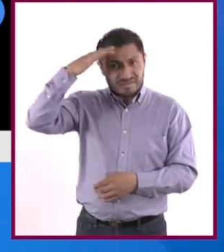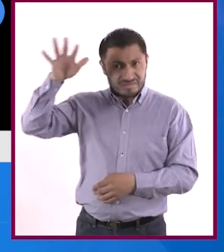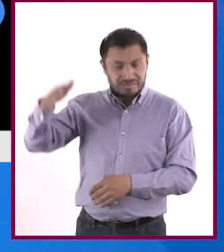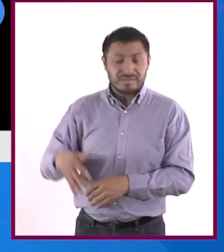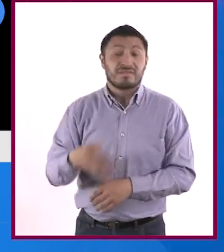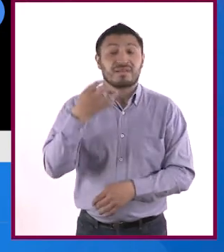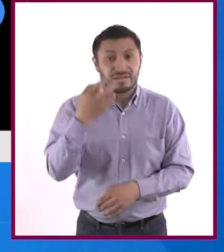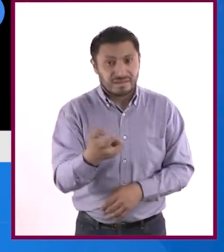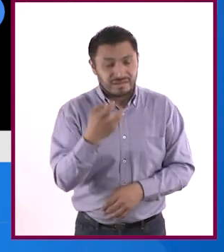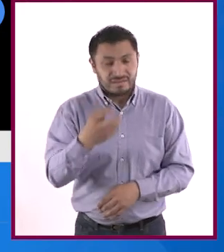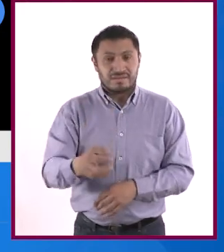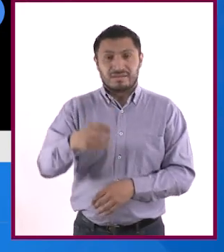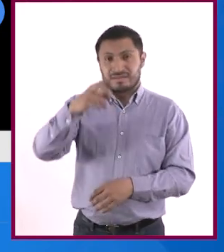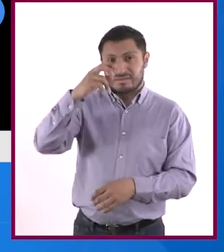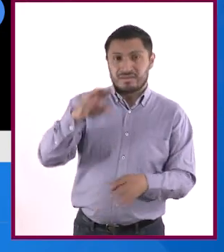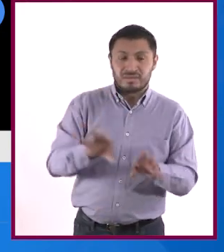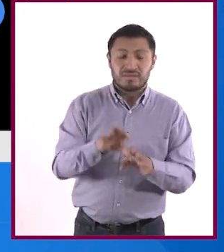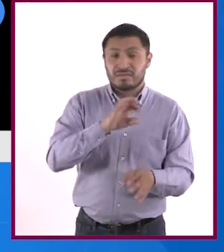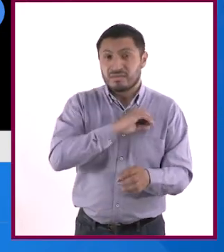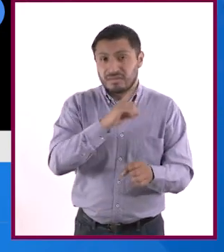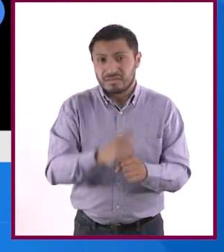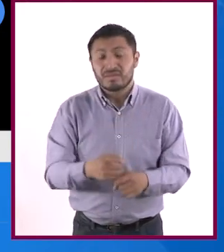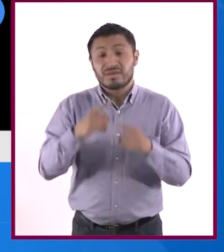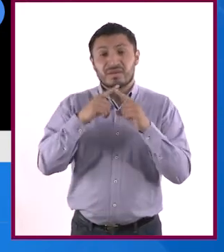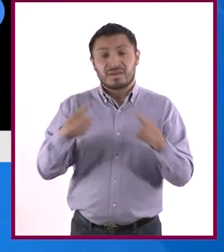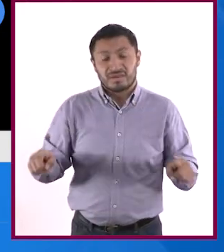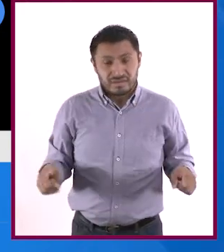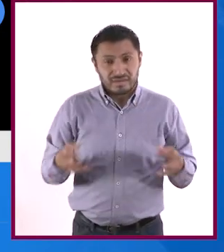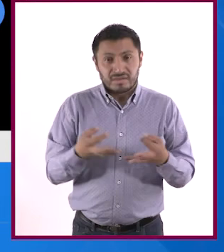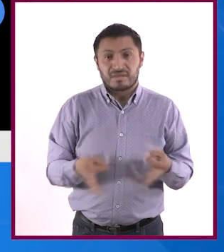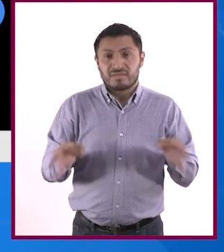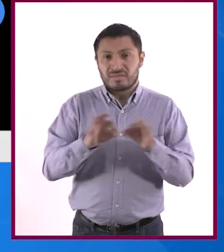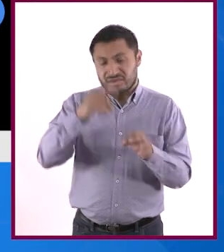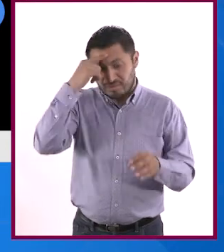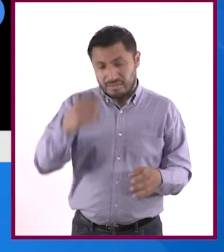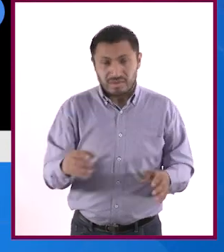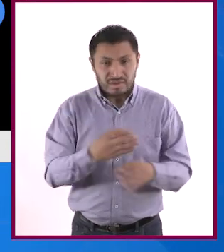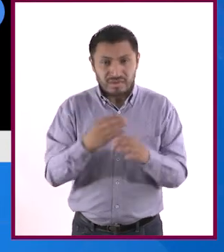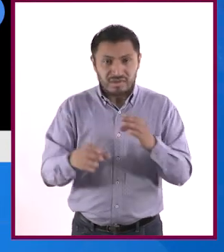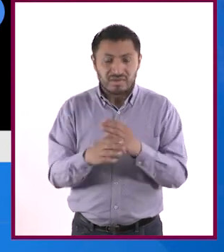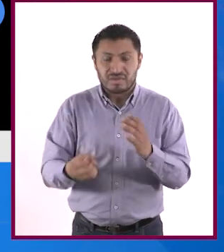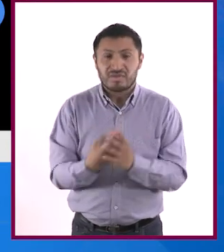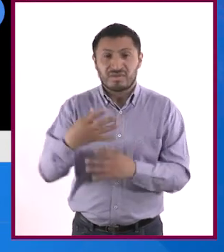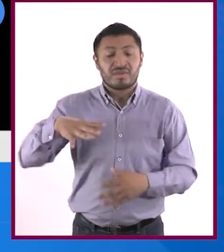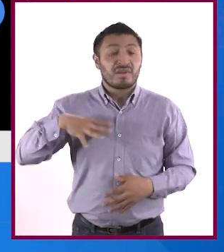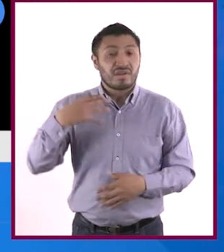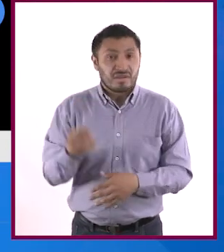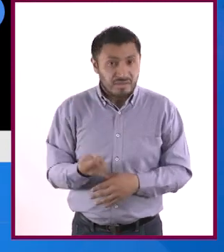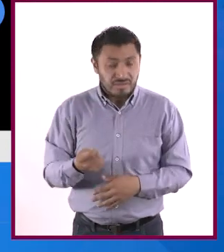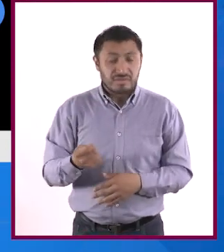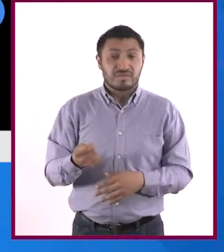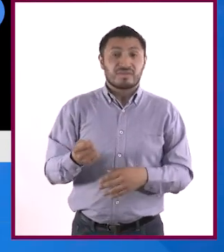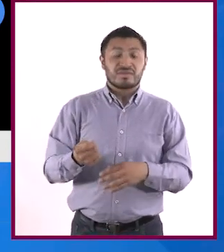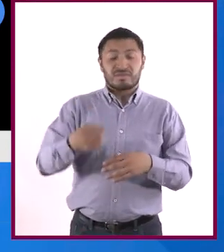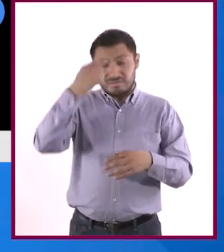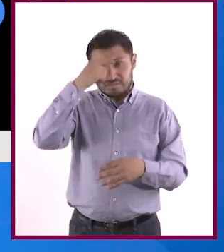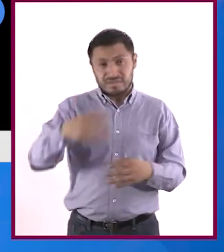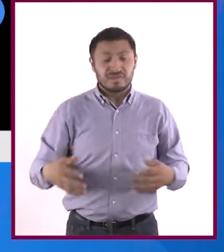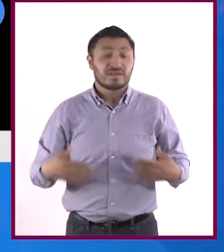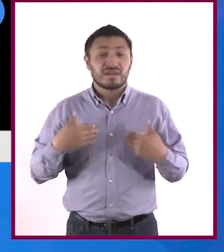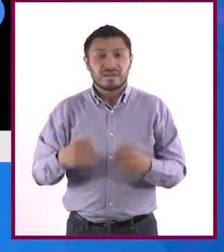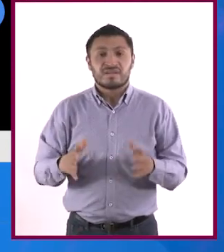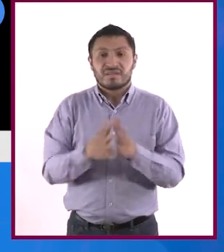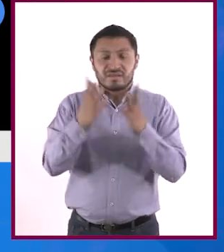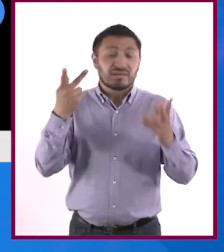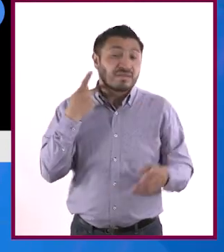posibilidades muy, muy importantes para inventar cosas nuevas, ¿no? Para entender la participación política de todas y